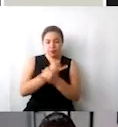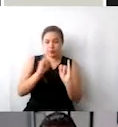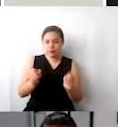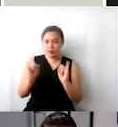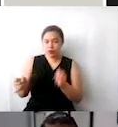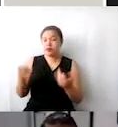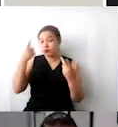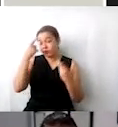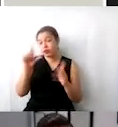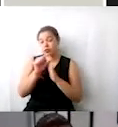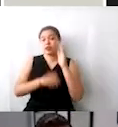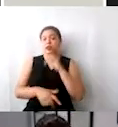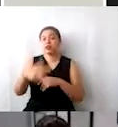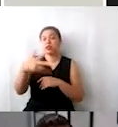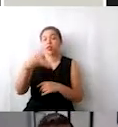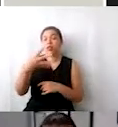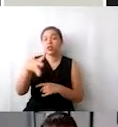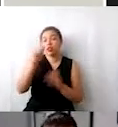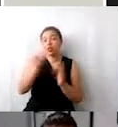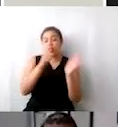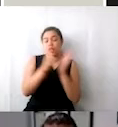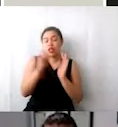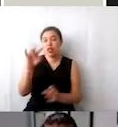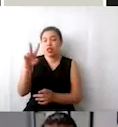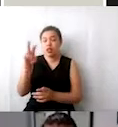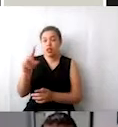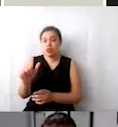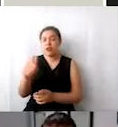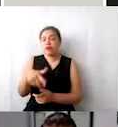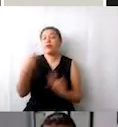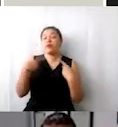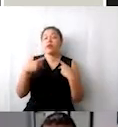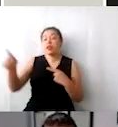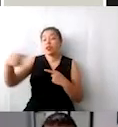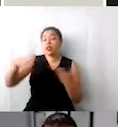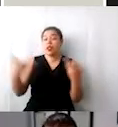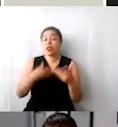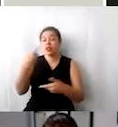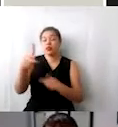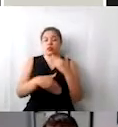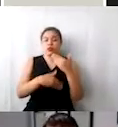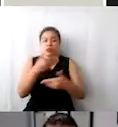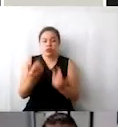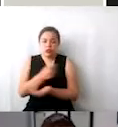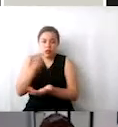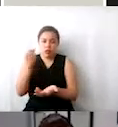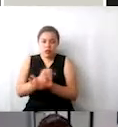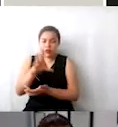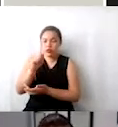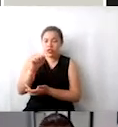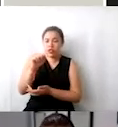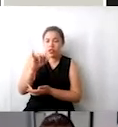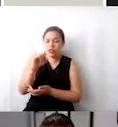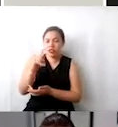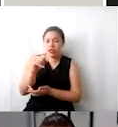artículo 14 de la ley del IVA y dicho personal ejecuta las acciones propias del servicio a que se ha obligado el contratista y este